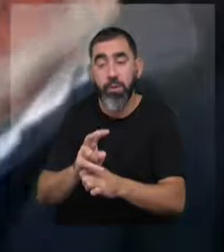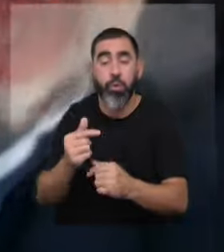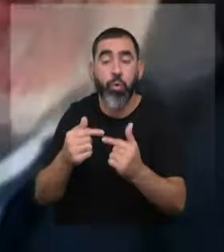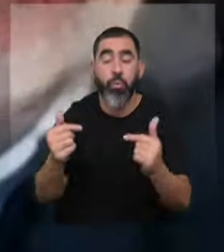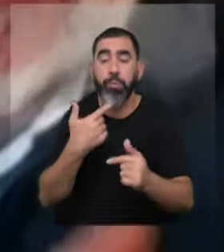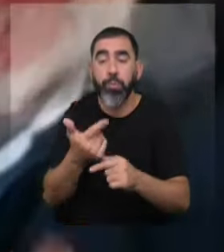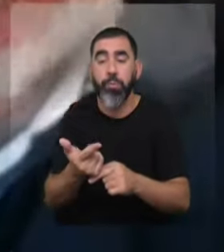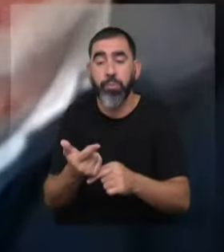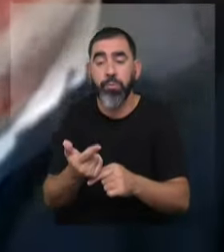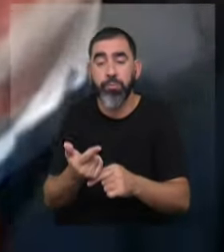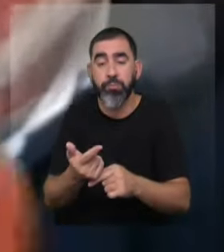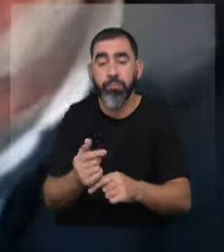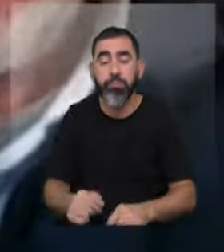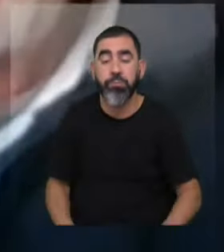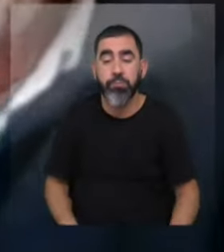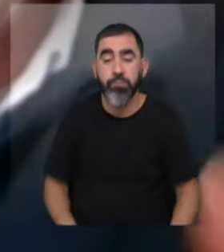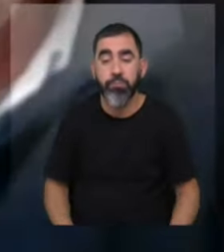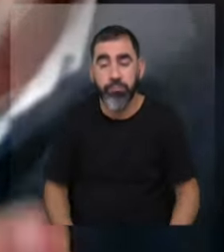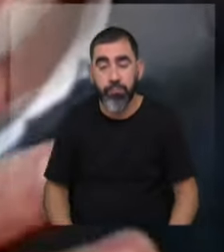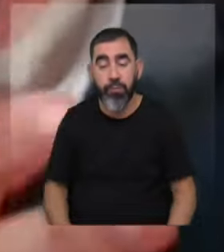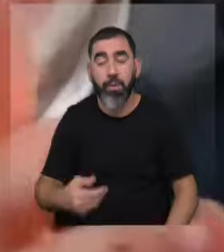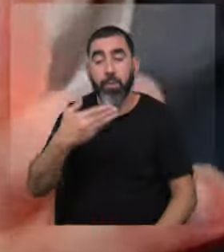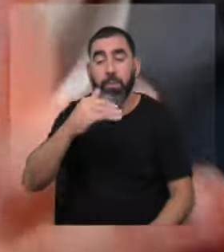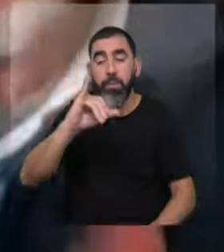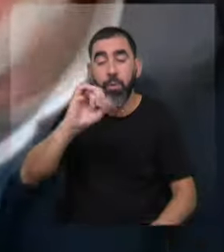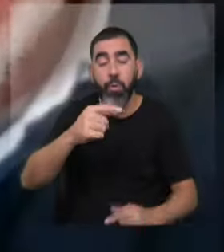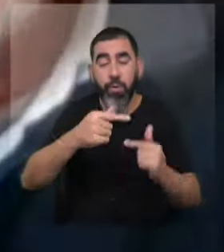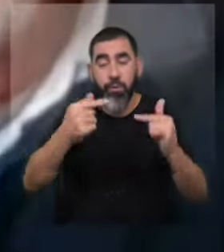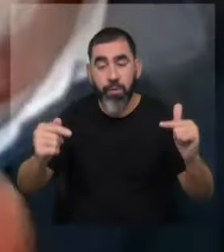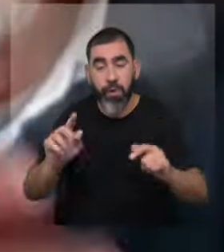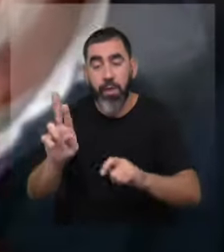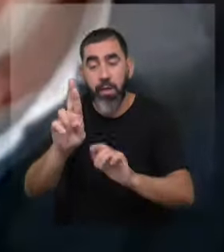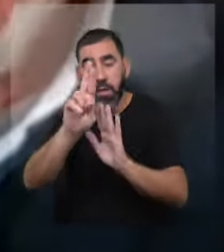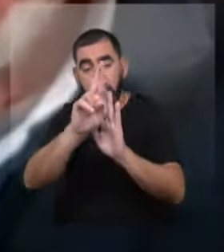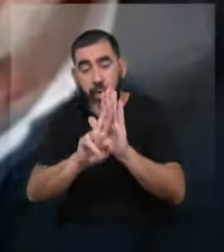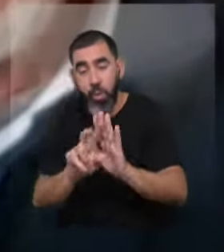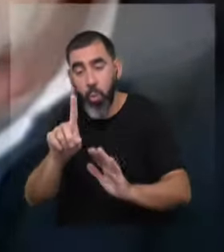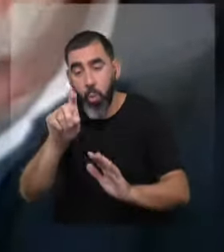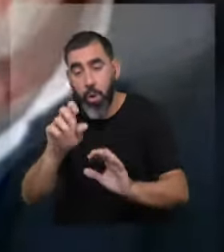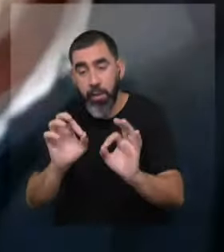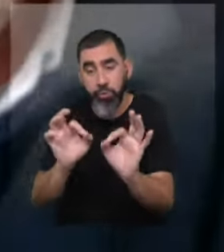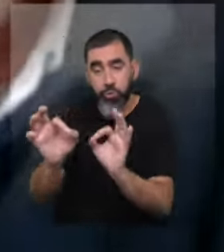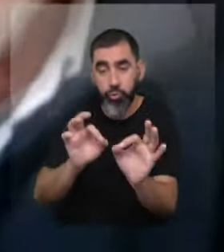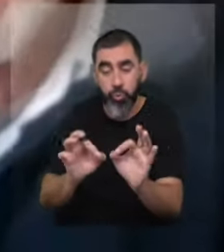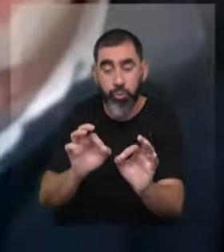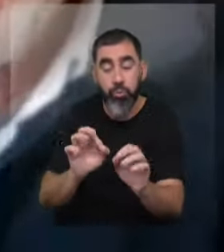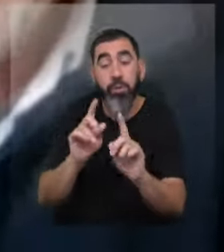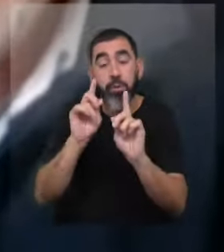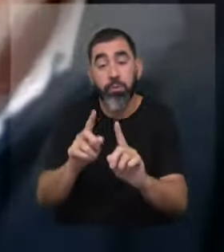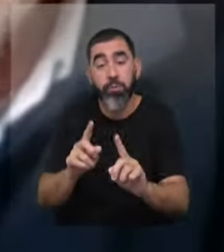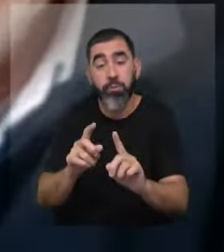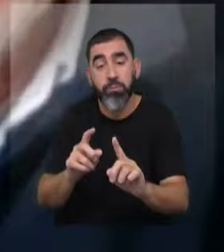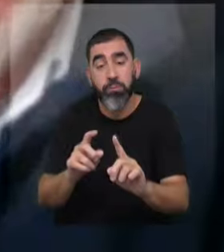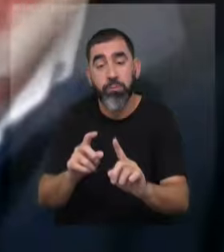con, decíamos antes, biodiversidad, regulación hídrica, el mantenimiento de